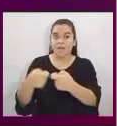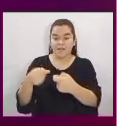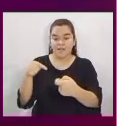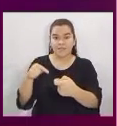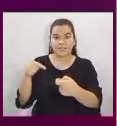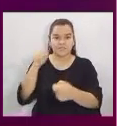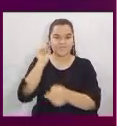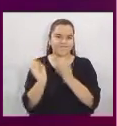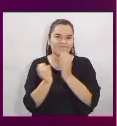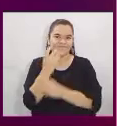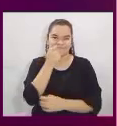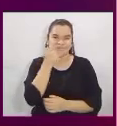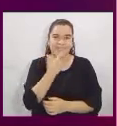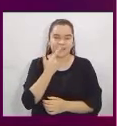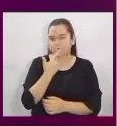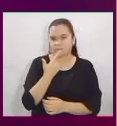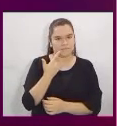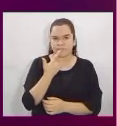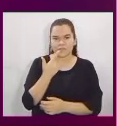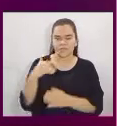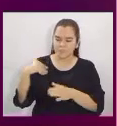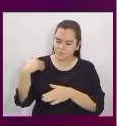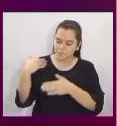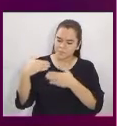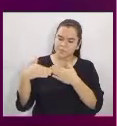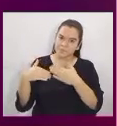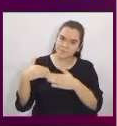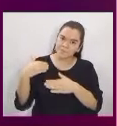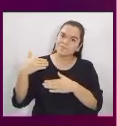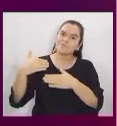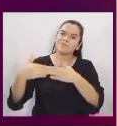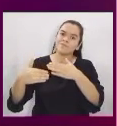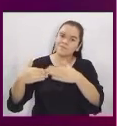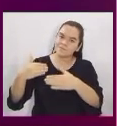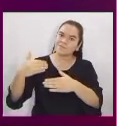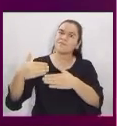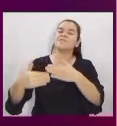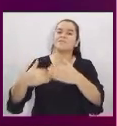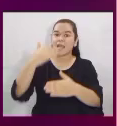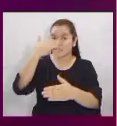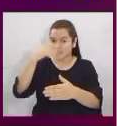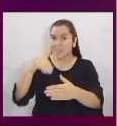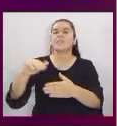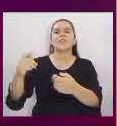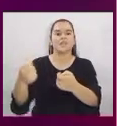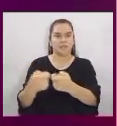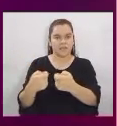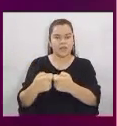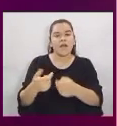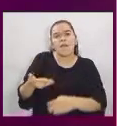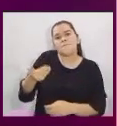Esta asociación no nace de buenas a primeras, se va formando muy de a poco, ante todo con la